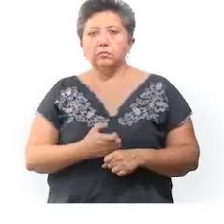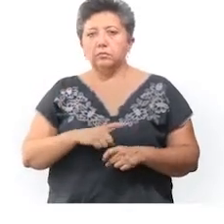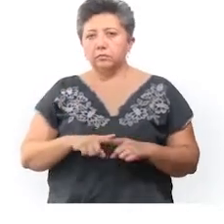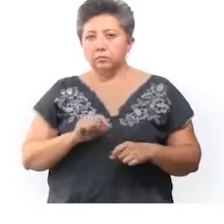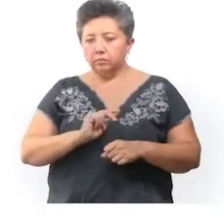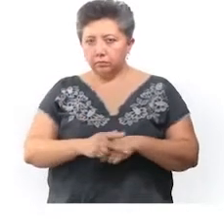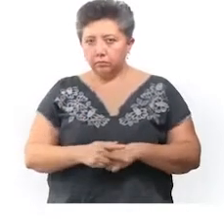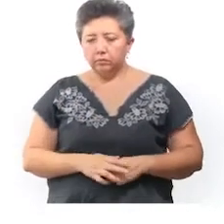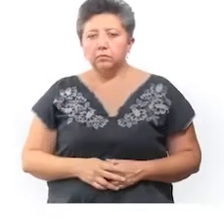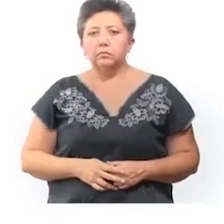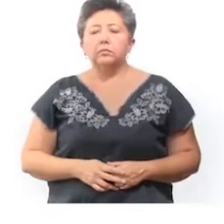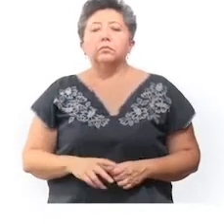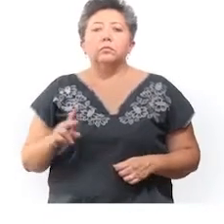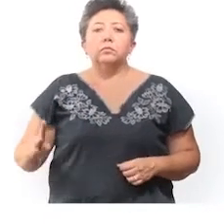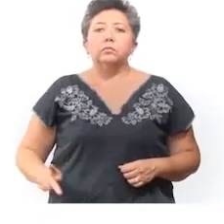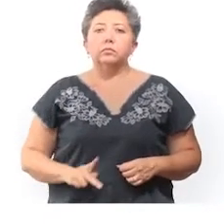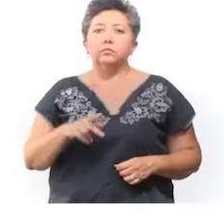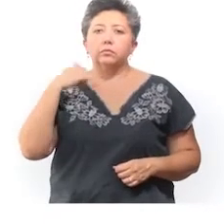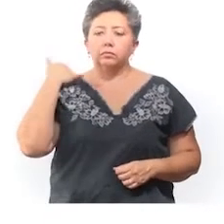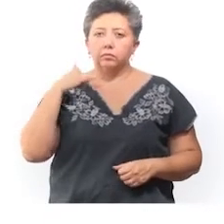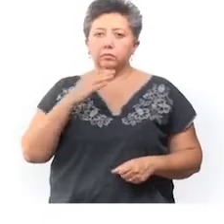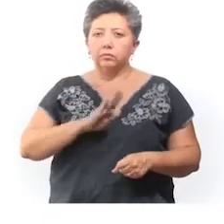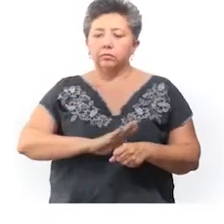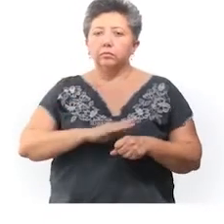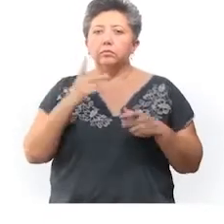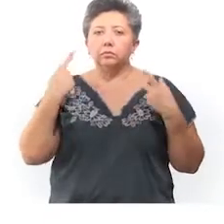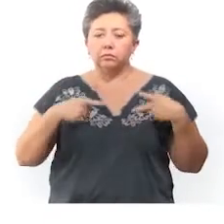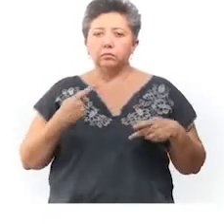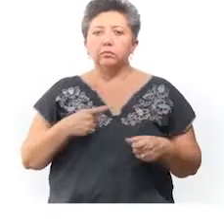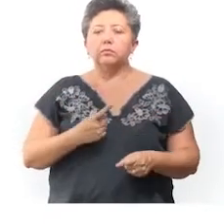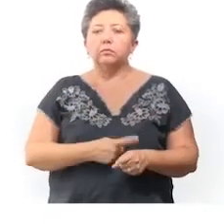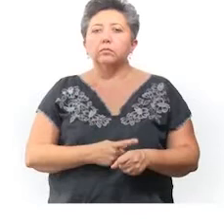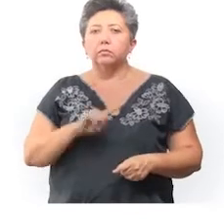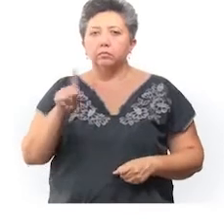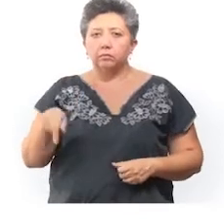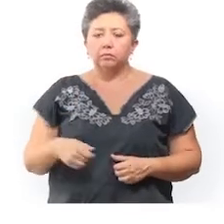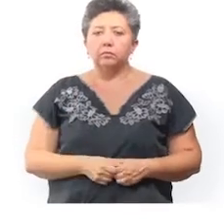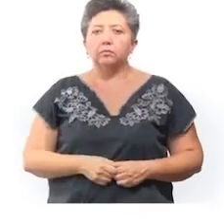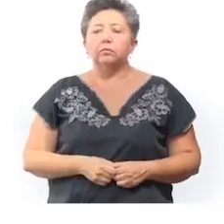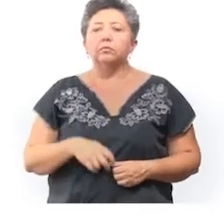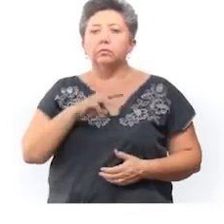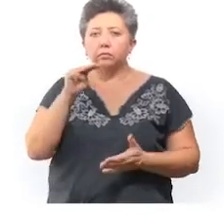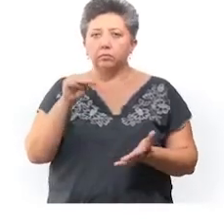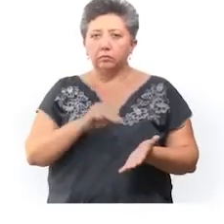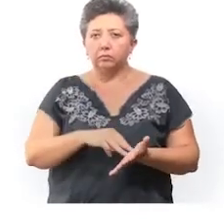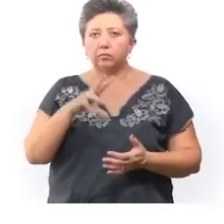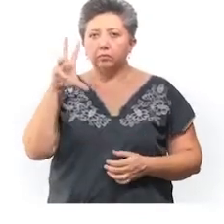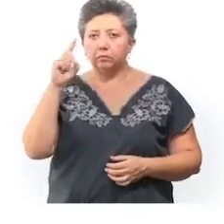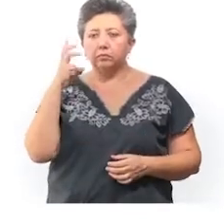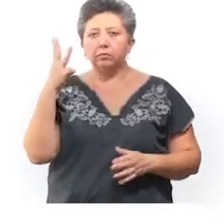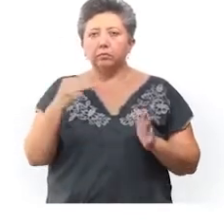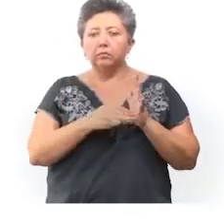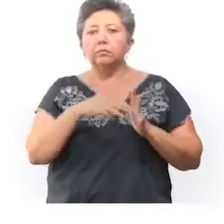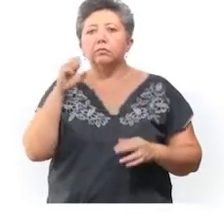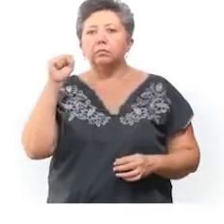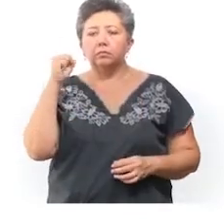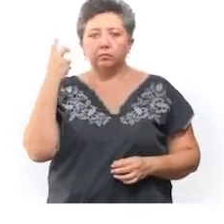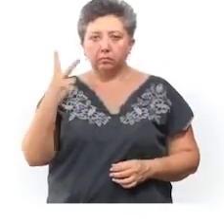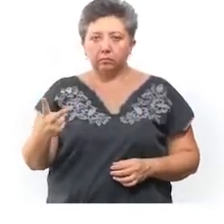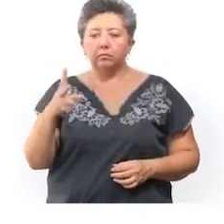estado. Los municipios de Yucatán con mayor número de personas contagiadas son Mérida,